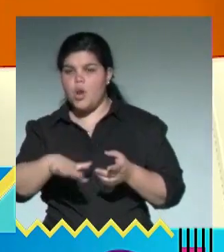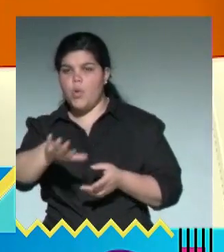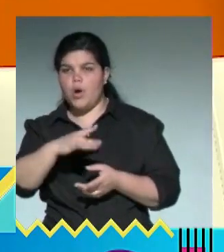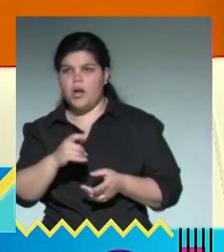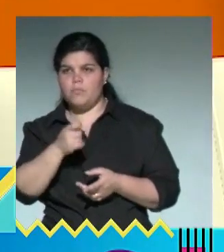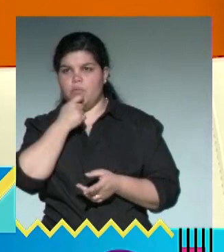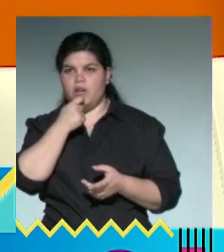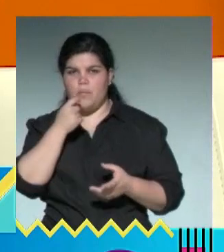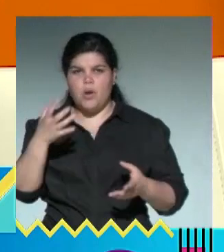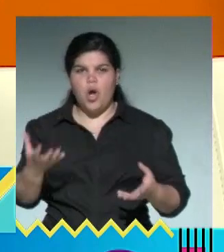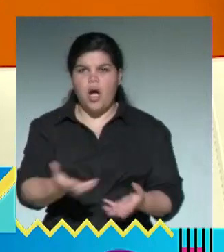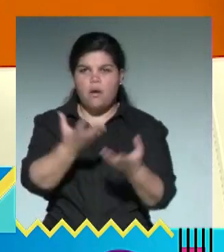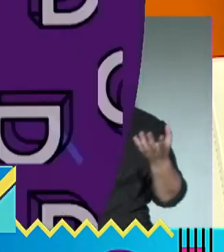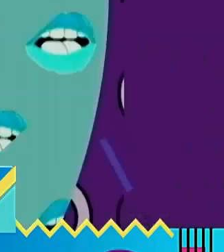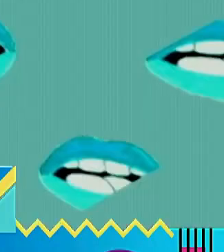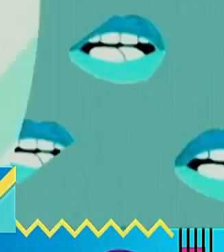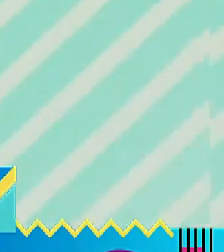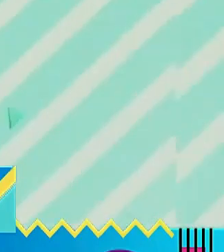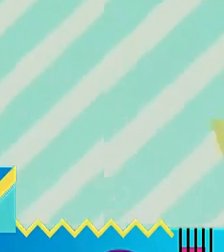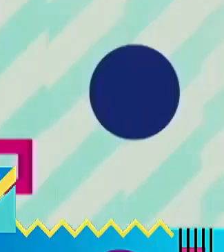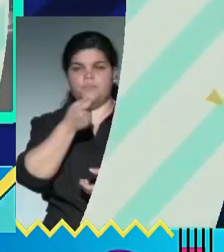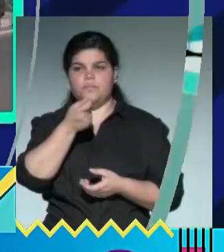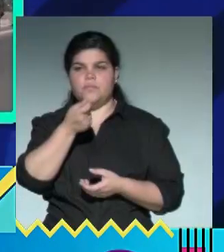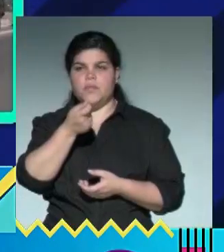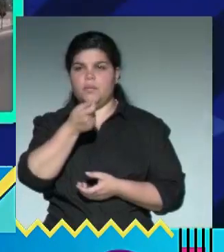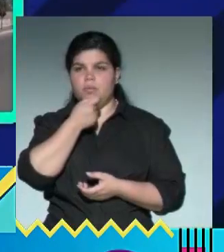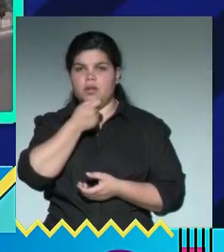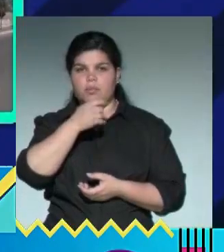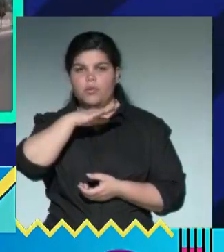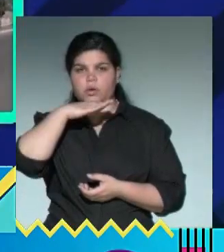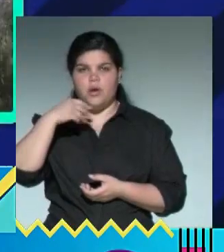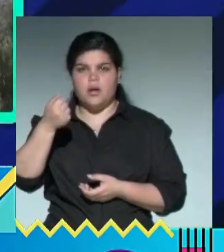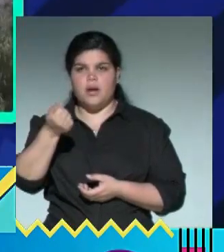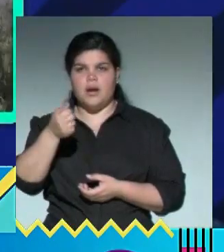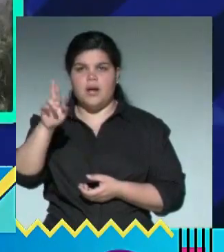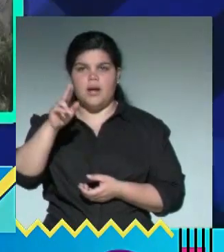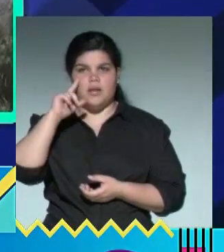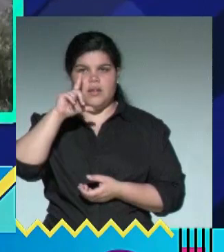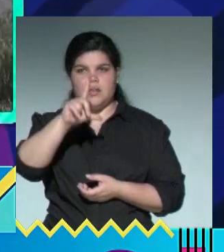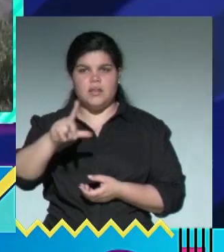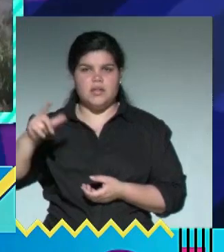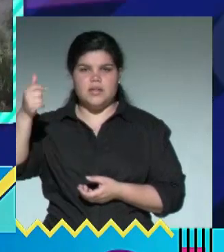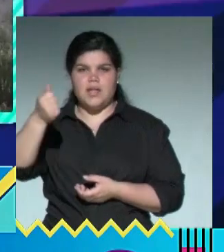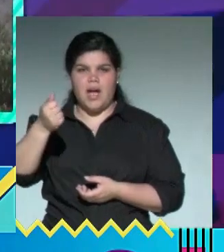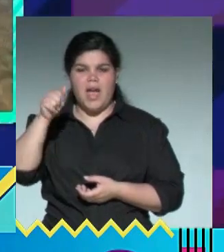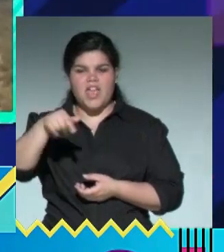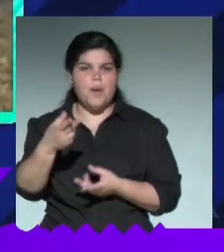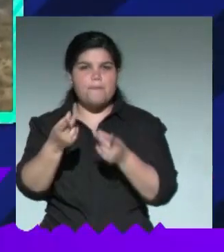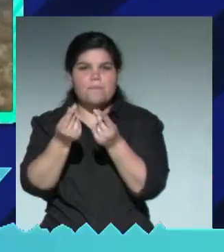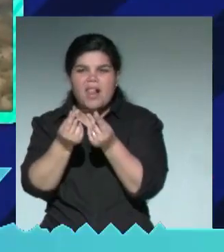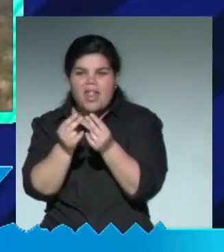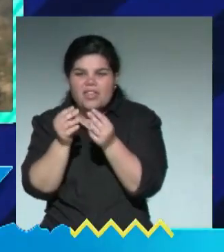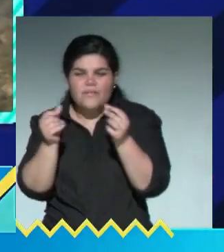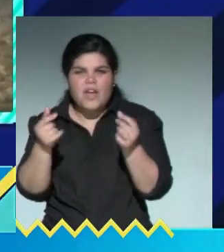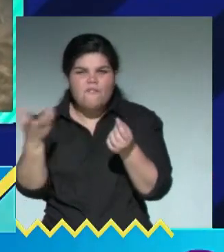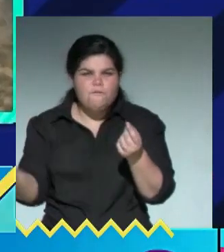vegetación arbustiva, la jarilla por ejemplo, que si vos entras caminando te cambió el viento, es muy resinosa la jarilla, entonces prende muy